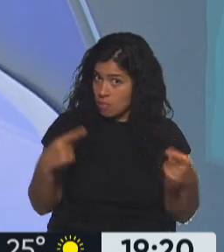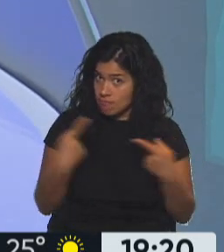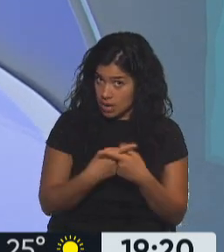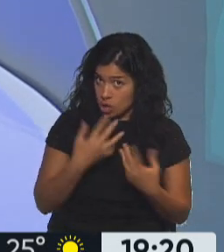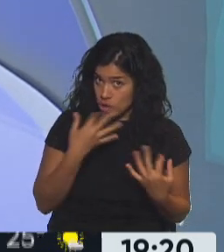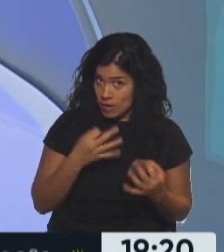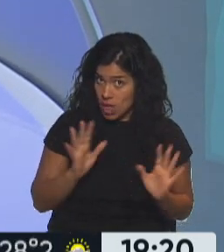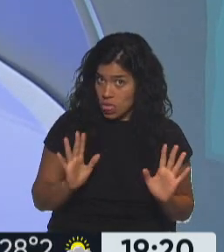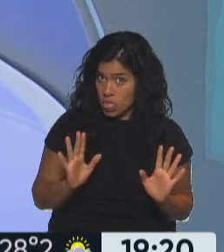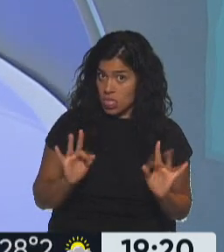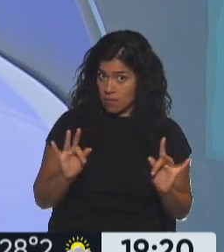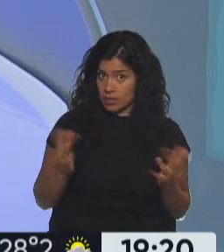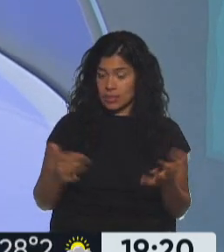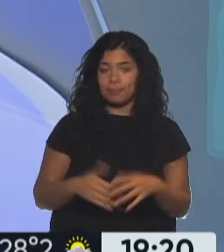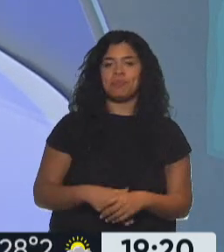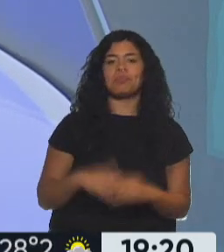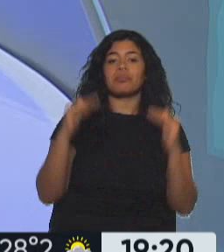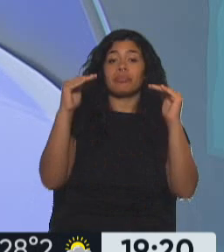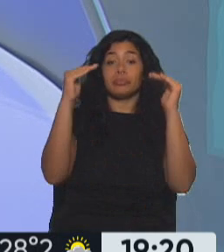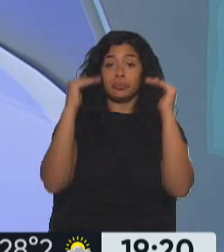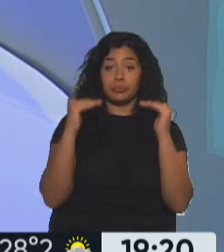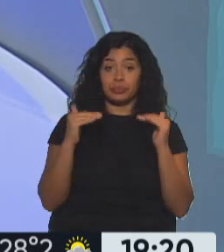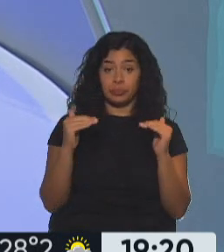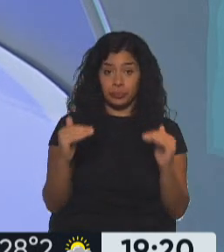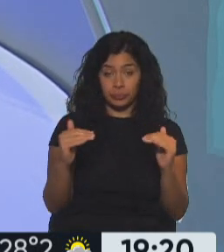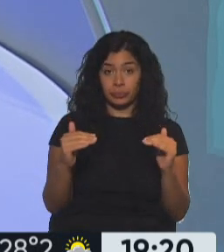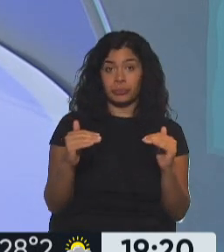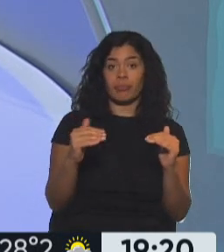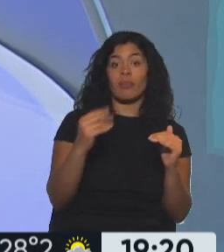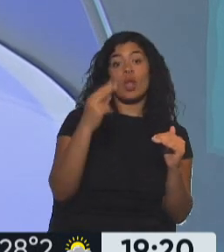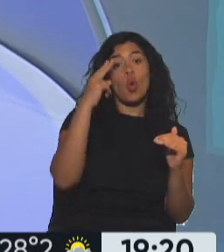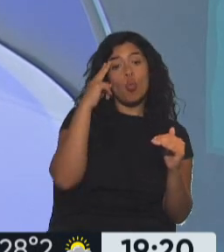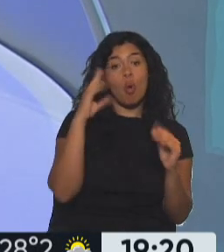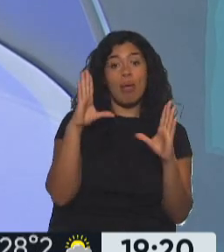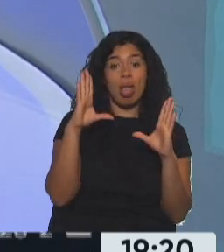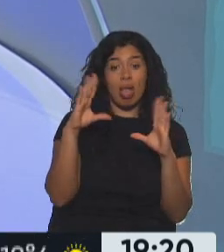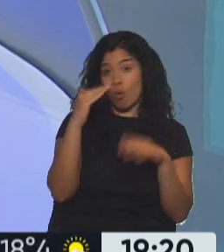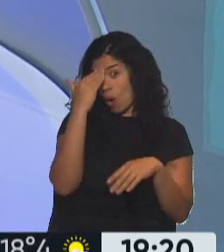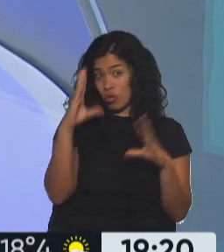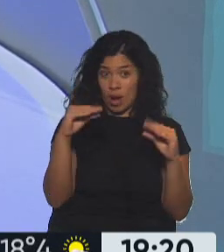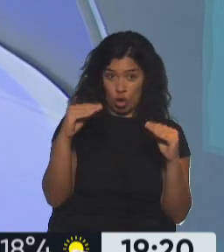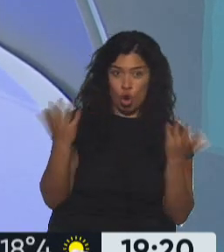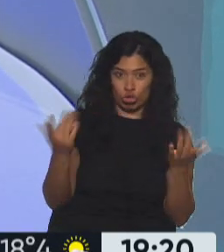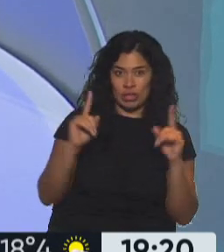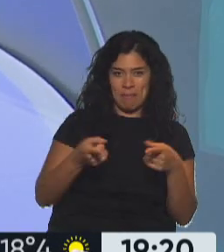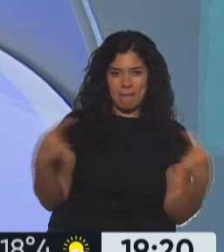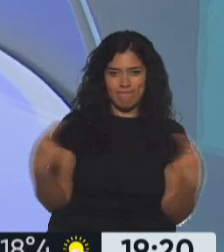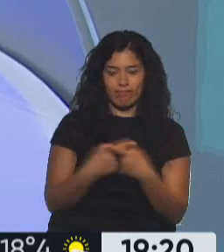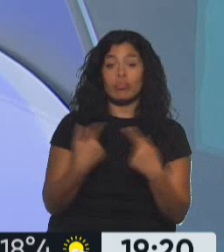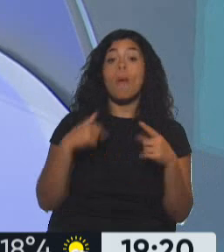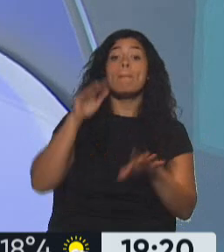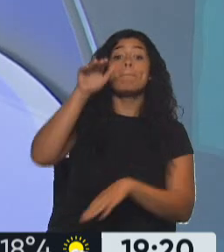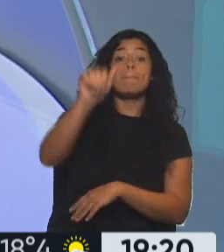Queda poco. ¿Qué más? 21-15, Platense Newell's. Mañana me dijeron que... hoy la fecha de hoy, el